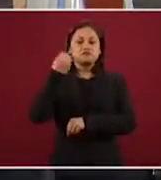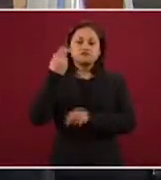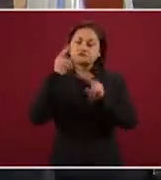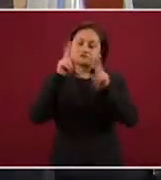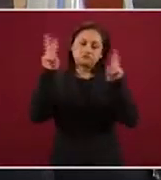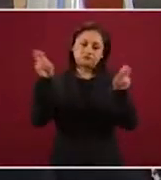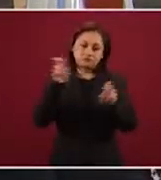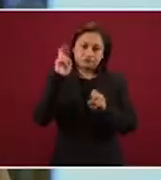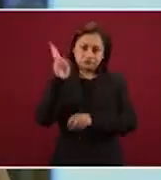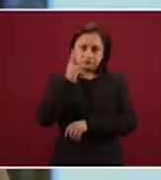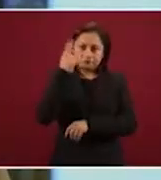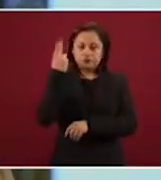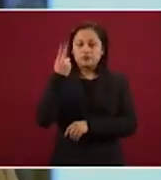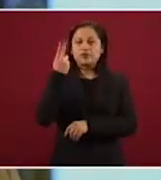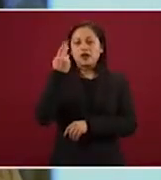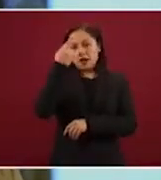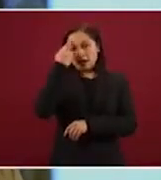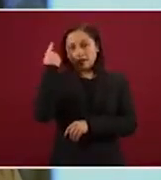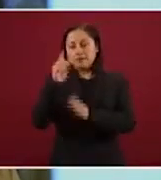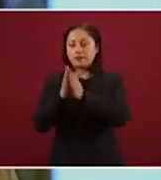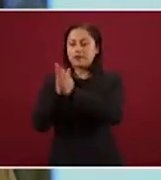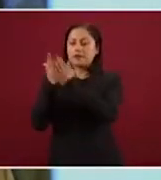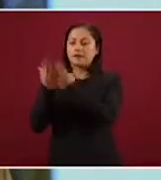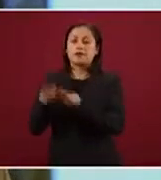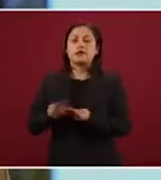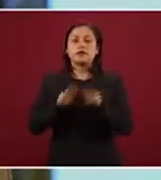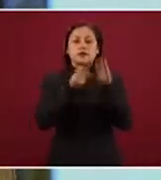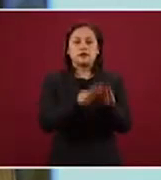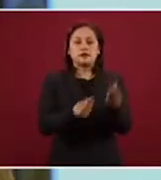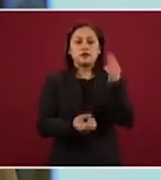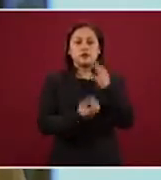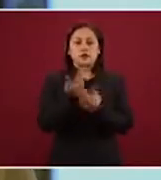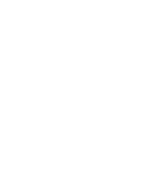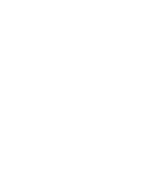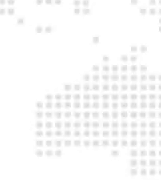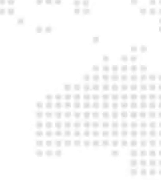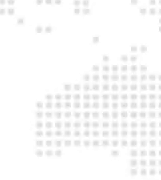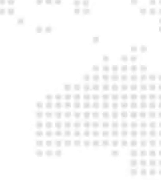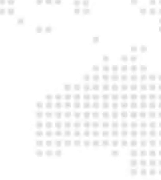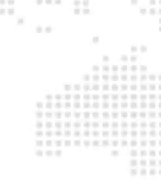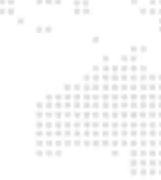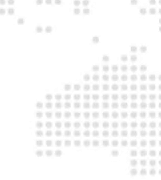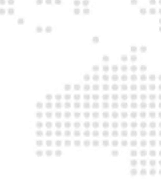presentar un nuevo libro recién salido sobre el tema del derrame